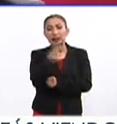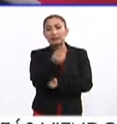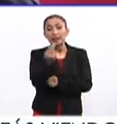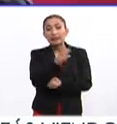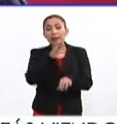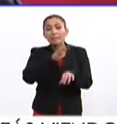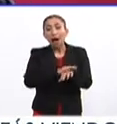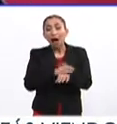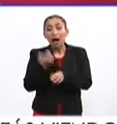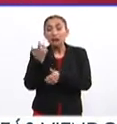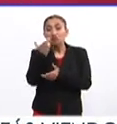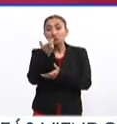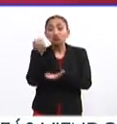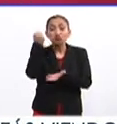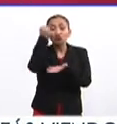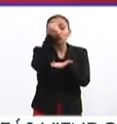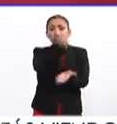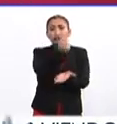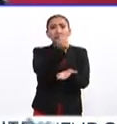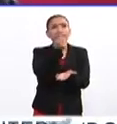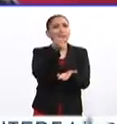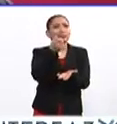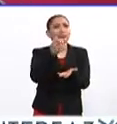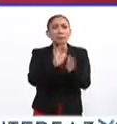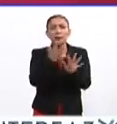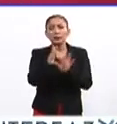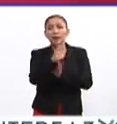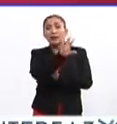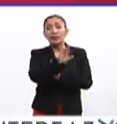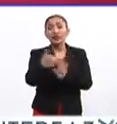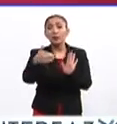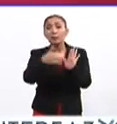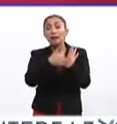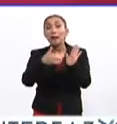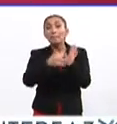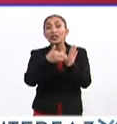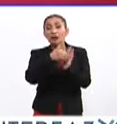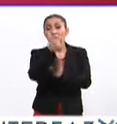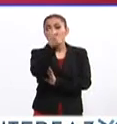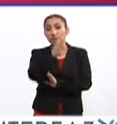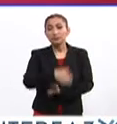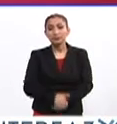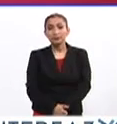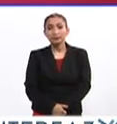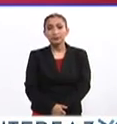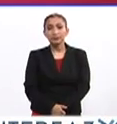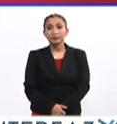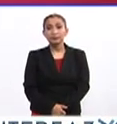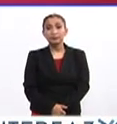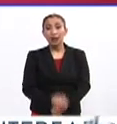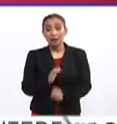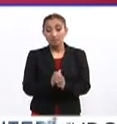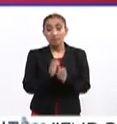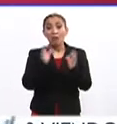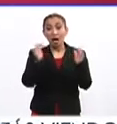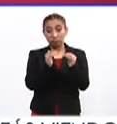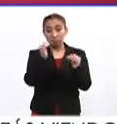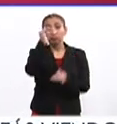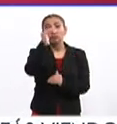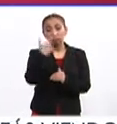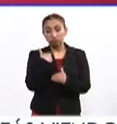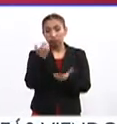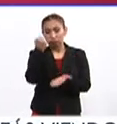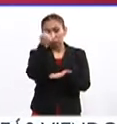una inversión que no gasto de alrededor de 500,000 millones de pesos y creció